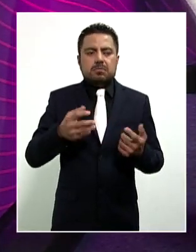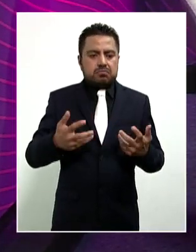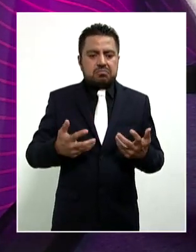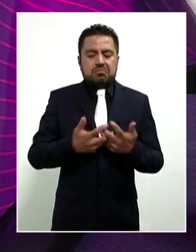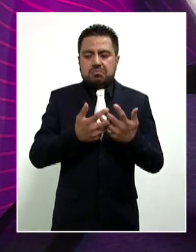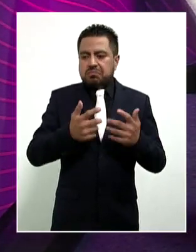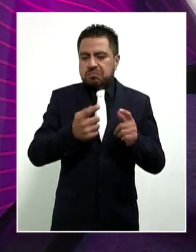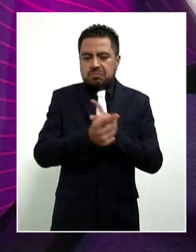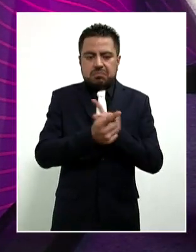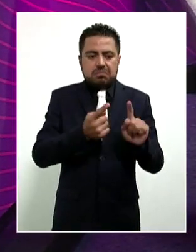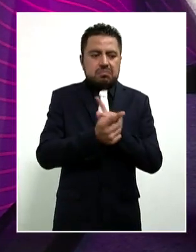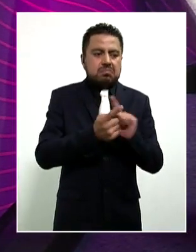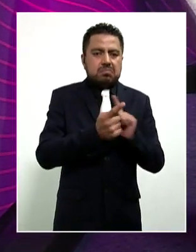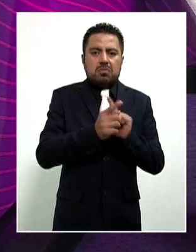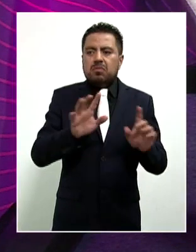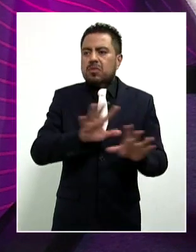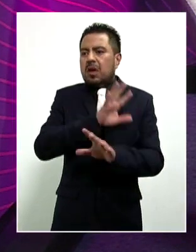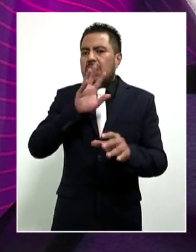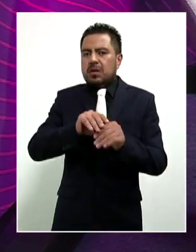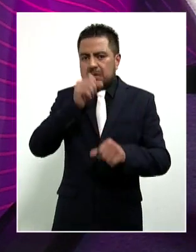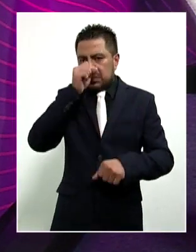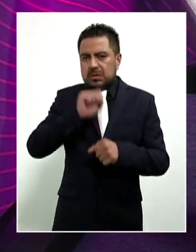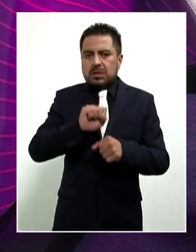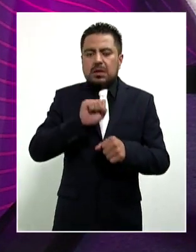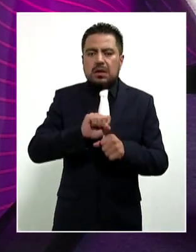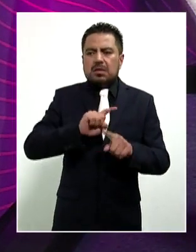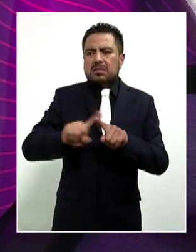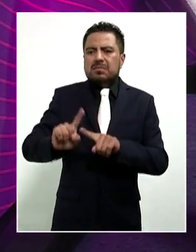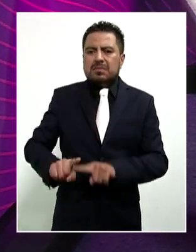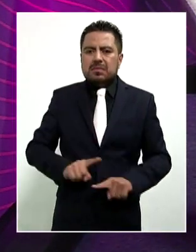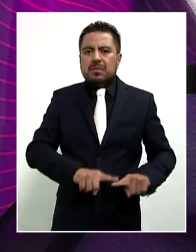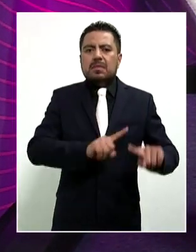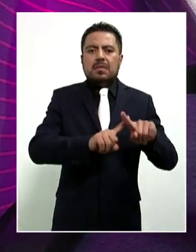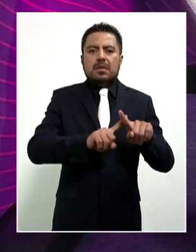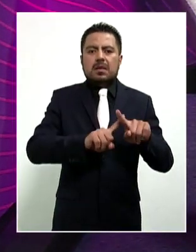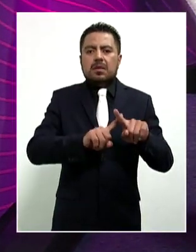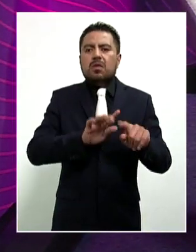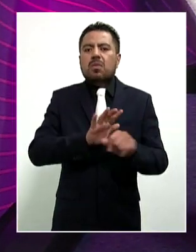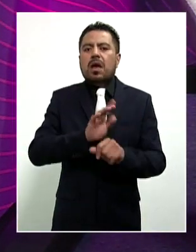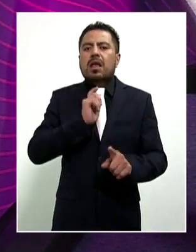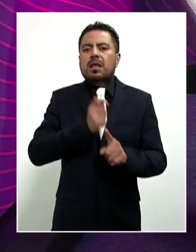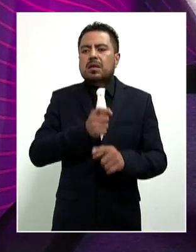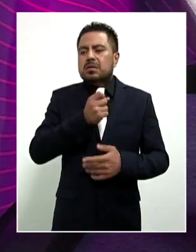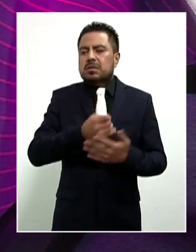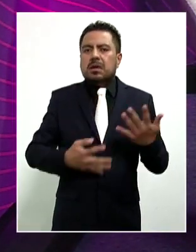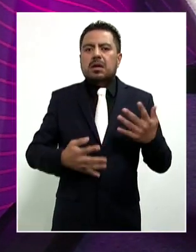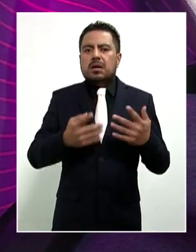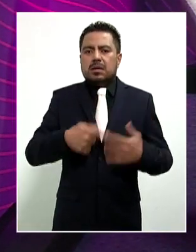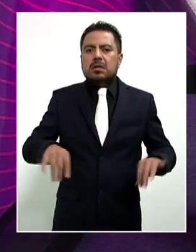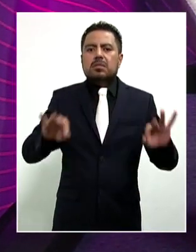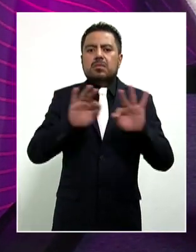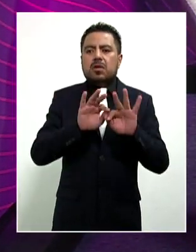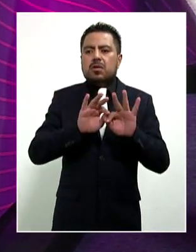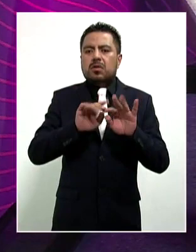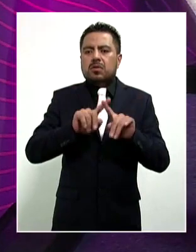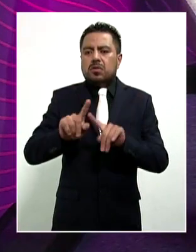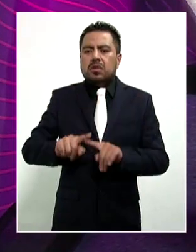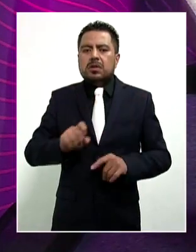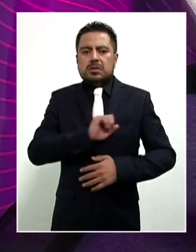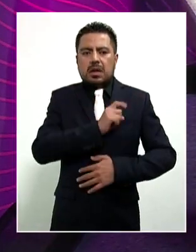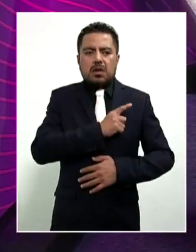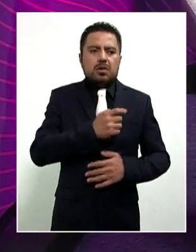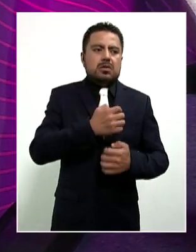digamos, todos los distintos las secretarías de los importantes sectores de